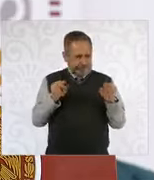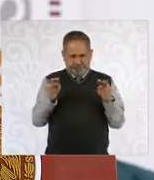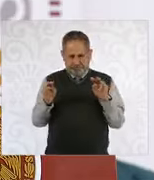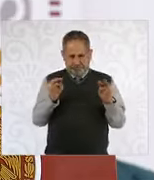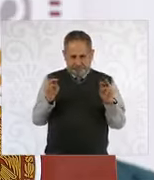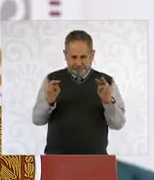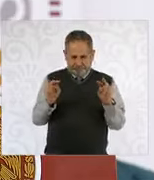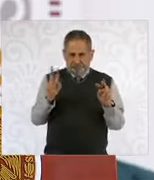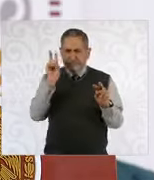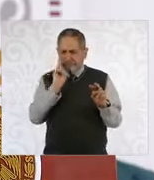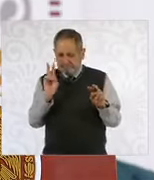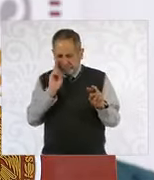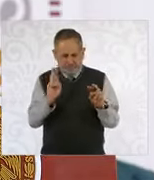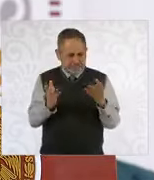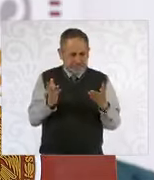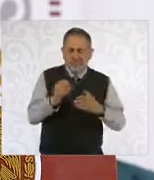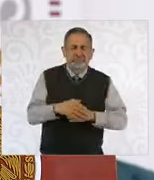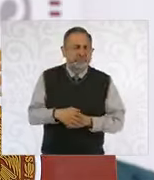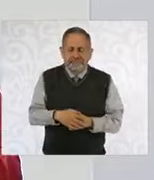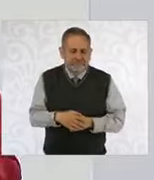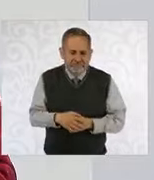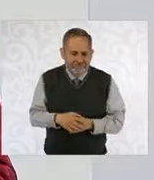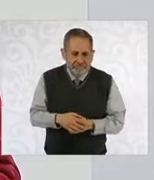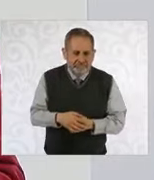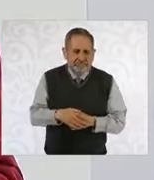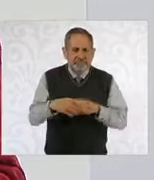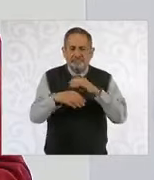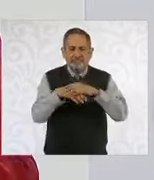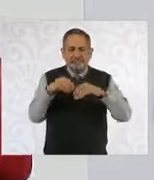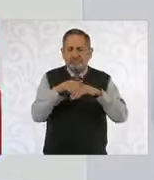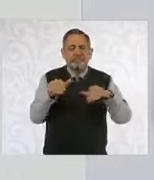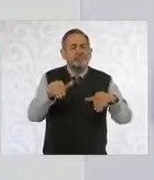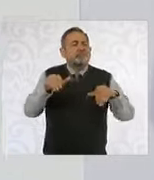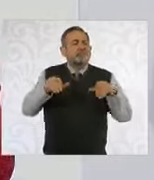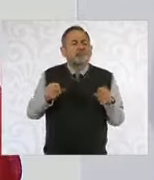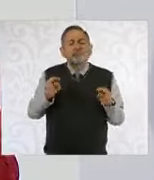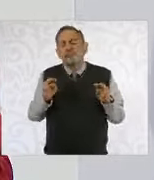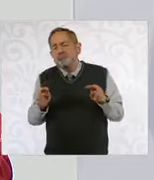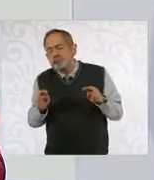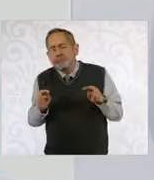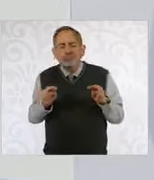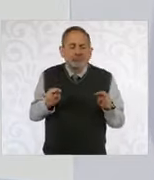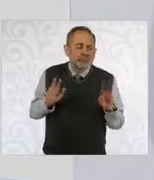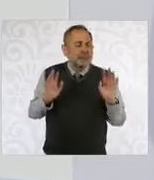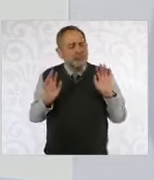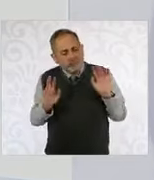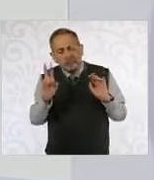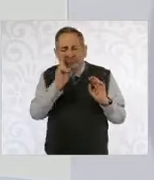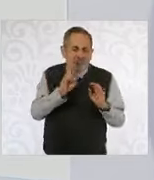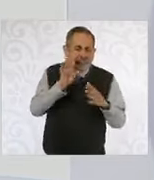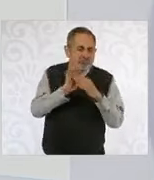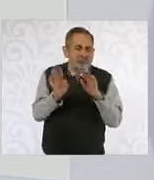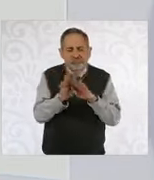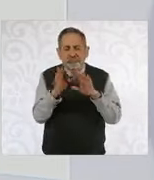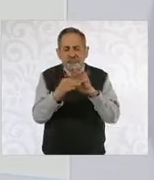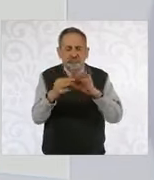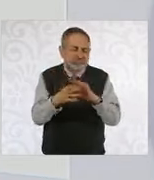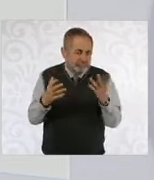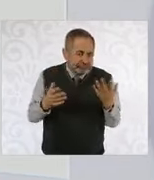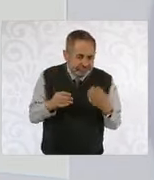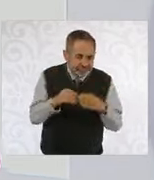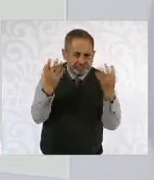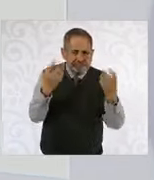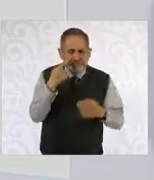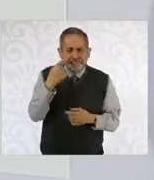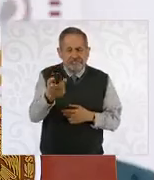sería balancear, ¿no? Que a lo mejor la objetividad puede, como tal la palabra y lo que significa, tiene